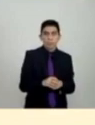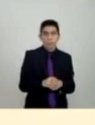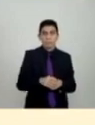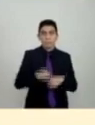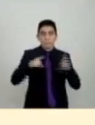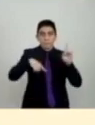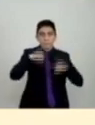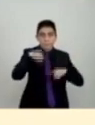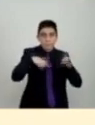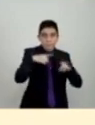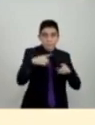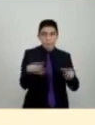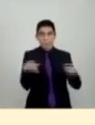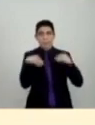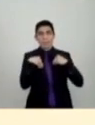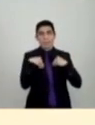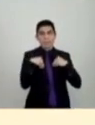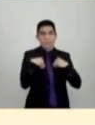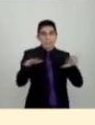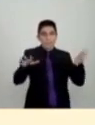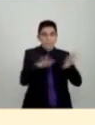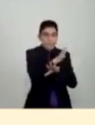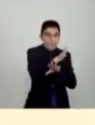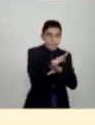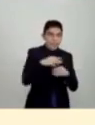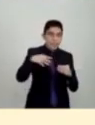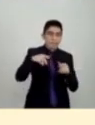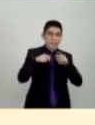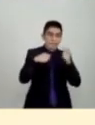vas a cambiar el banana split por los cócteles, vas a entender esto.